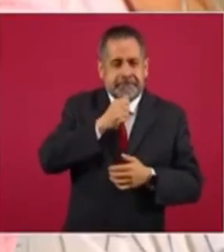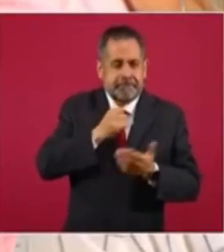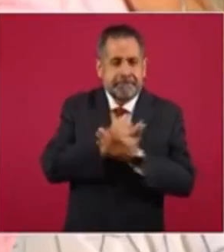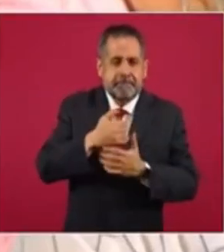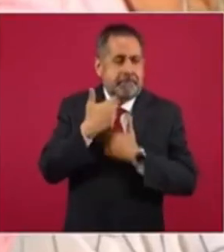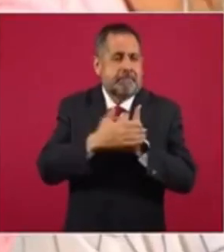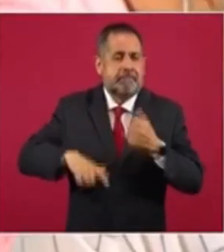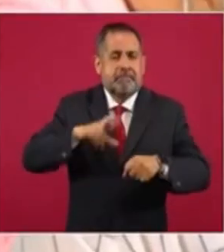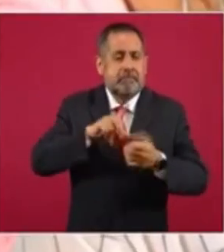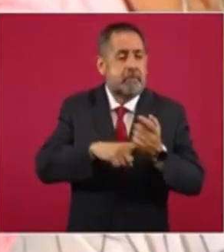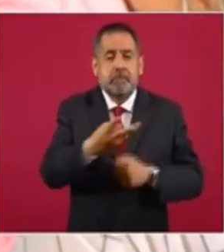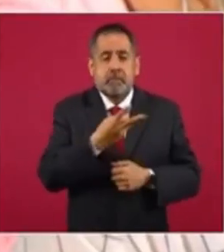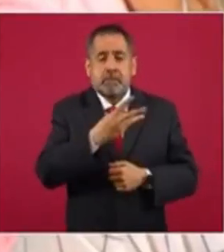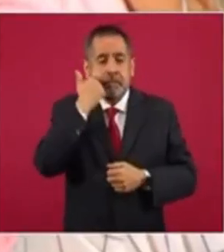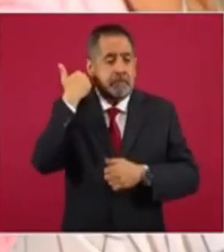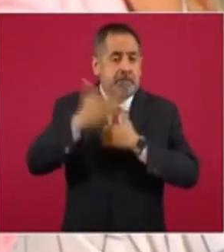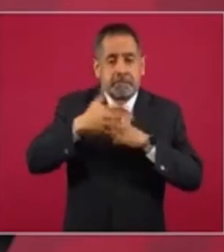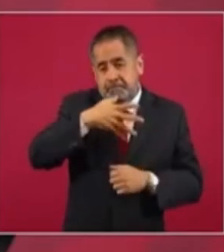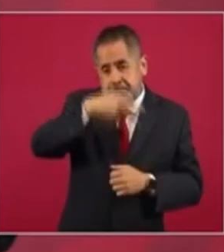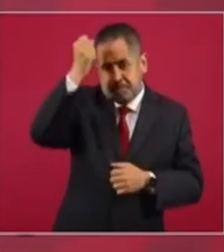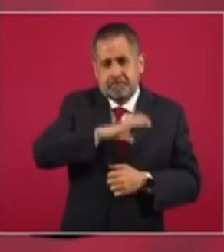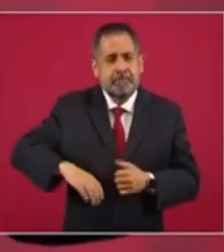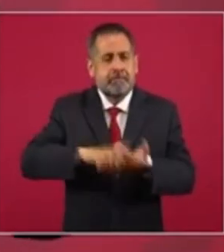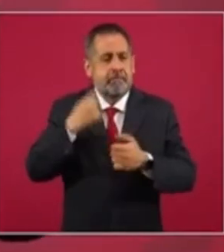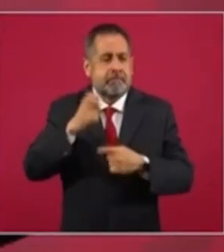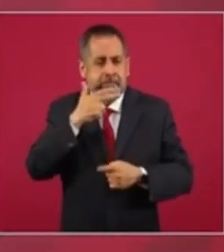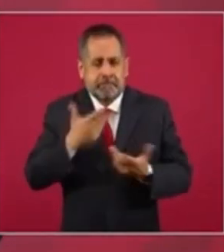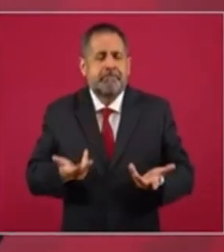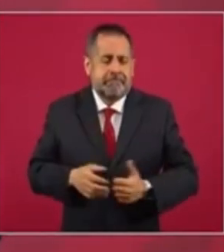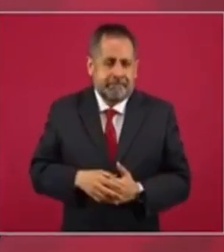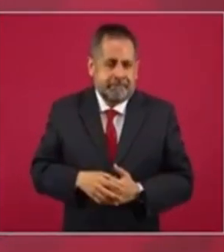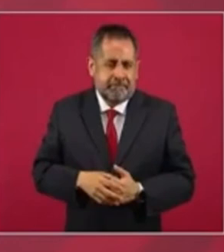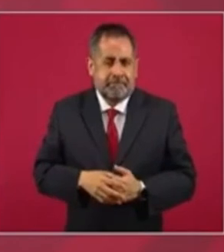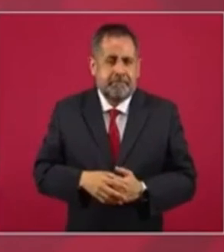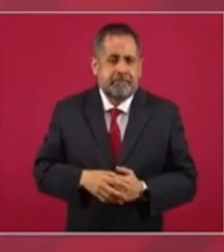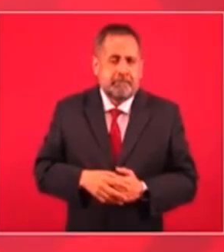a gobernadores de Chihuahua. Entonces,